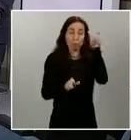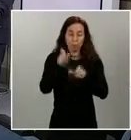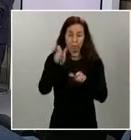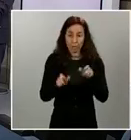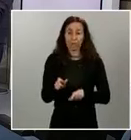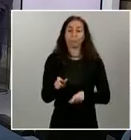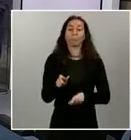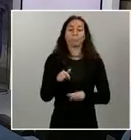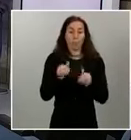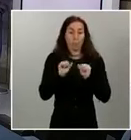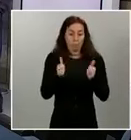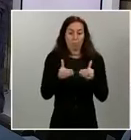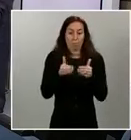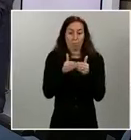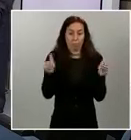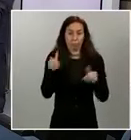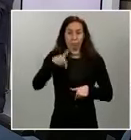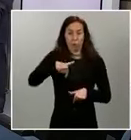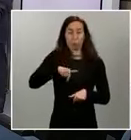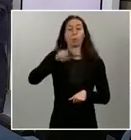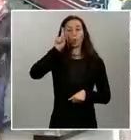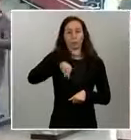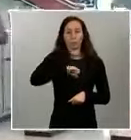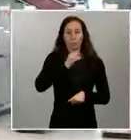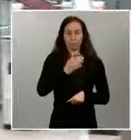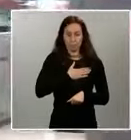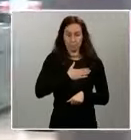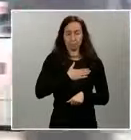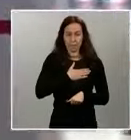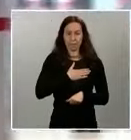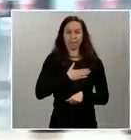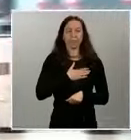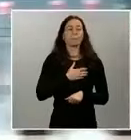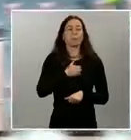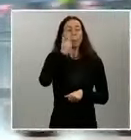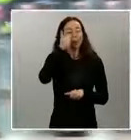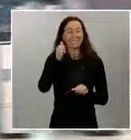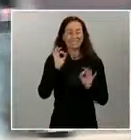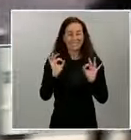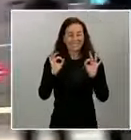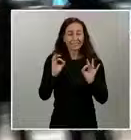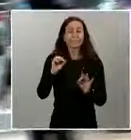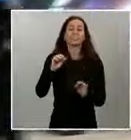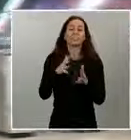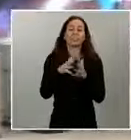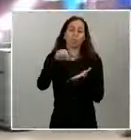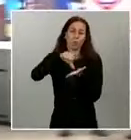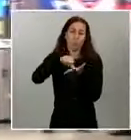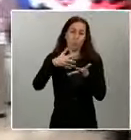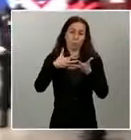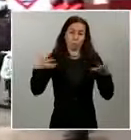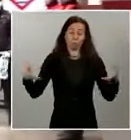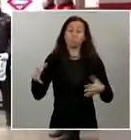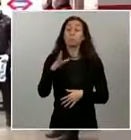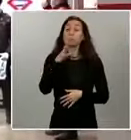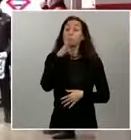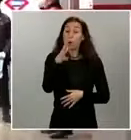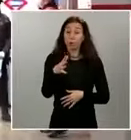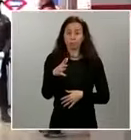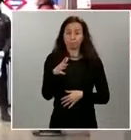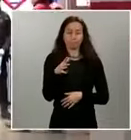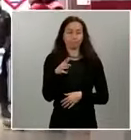caso, mientras sea necesario, especialmente en las grandes ciudades. Porque estos despliegues van